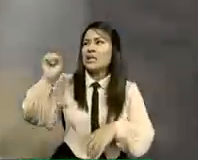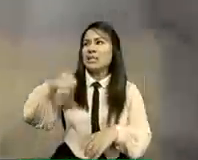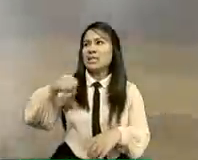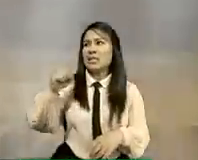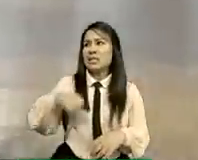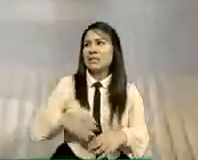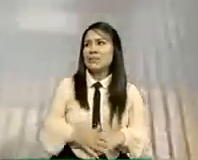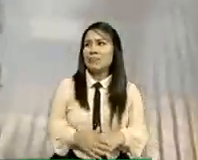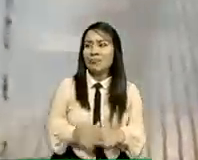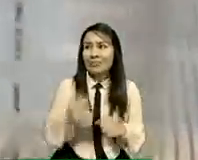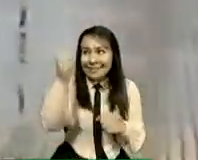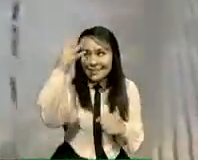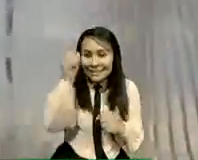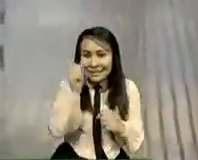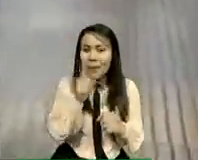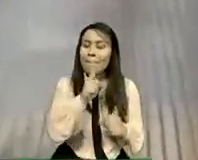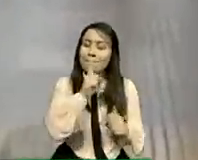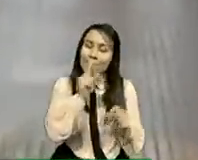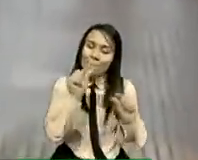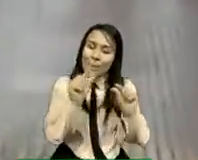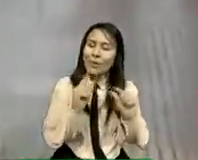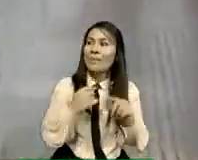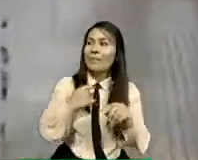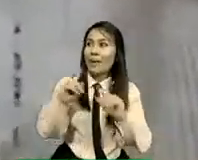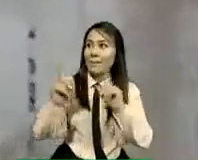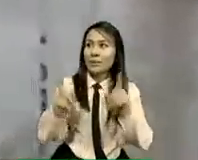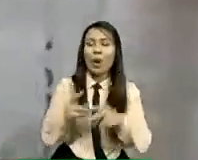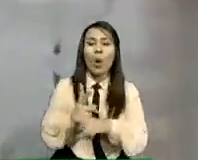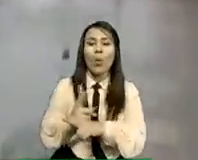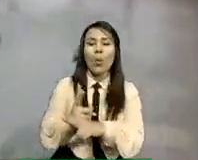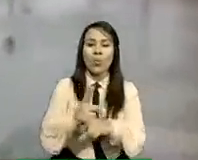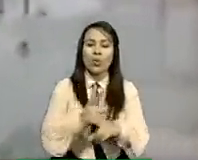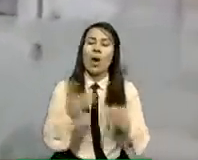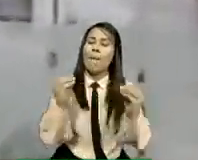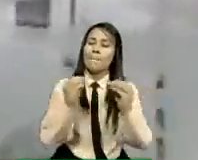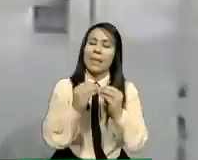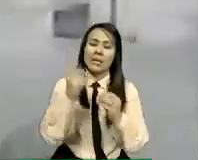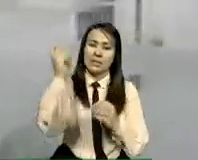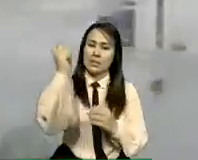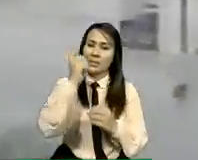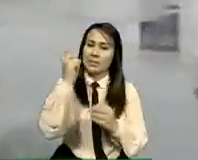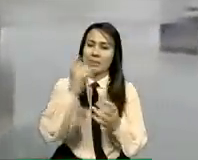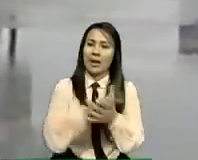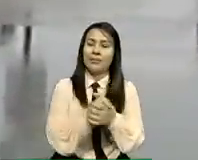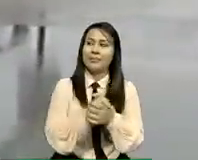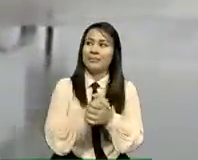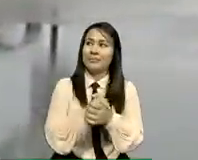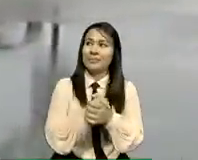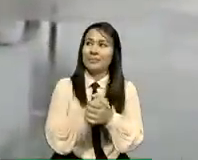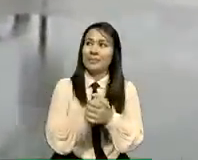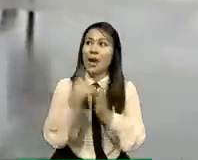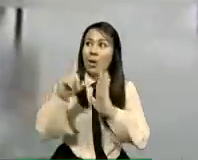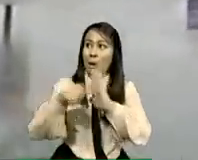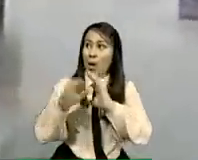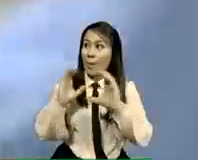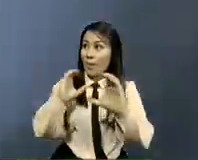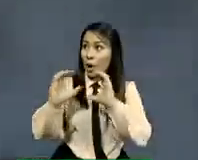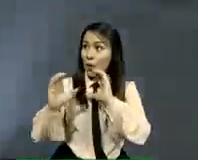Bueno, no quiero dar muchas declaraciones, sin embargo, hay que tomar las medidas necesarias, ¿no? Vamos a hablar con una